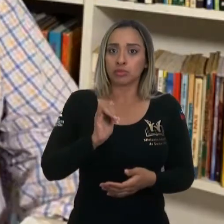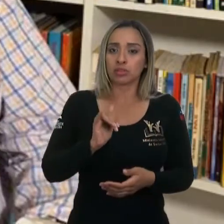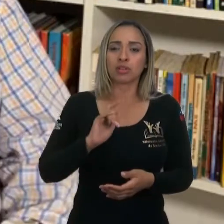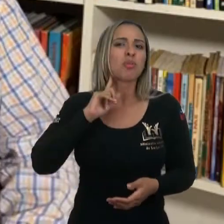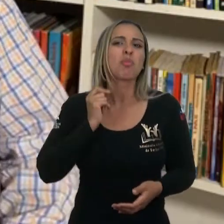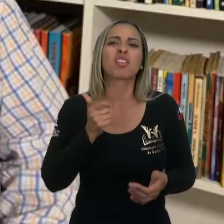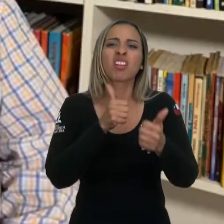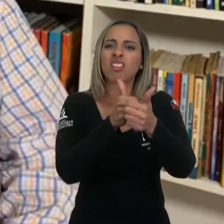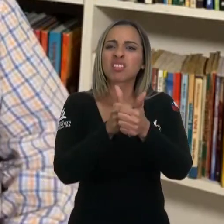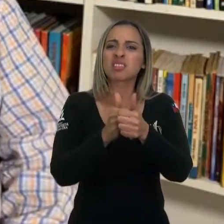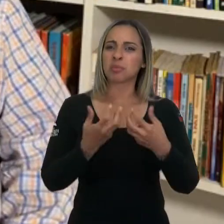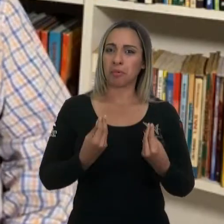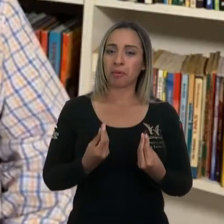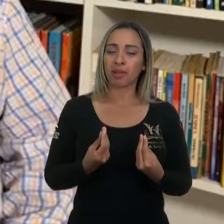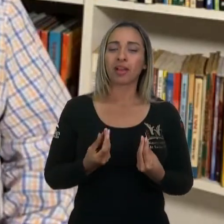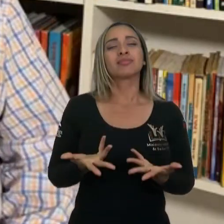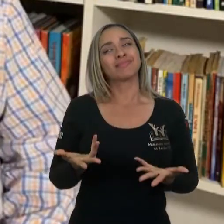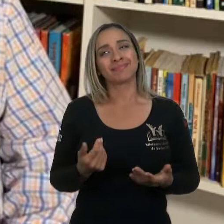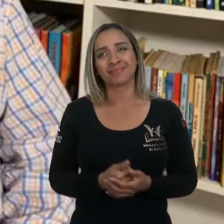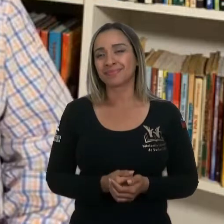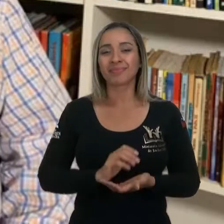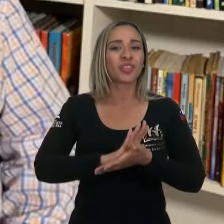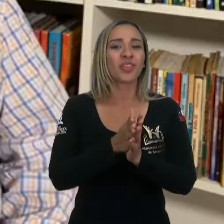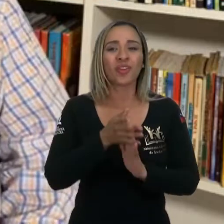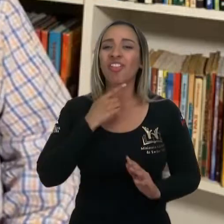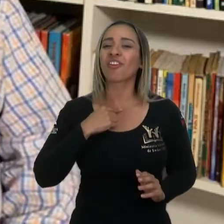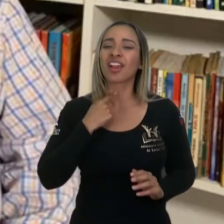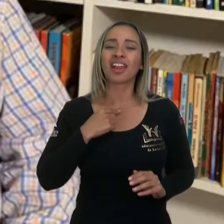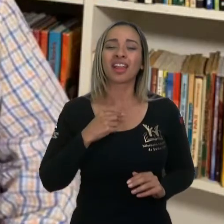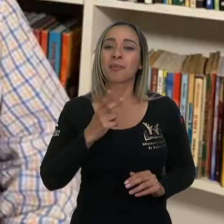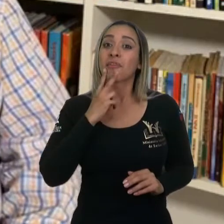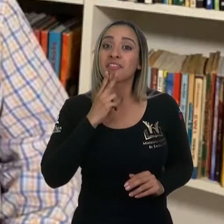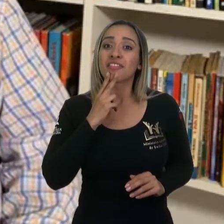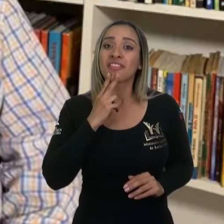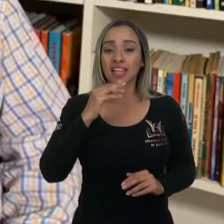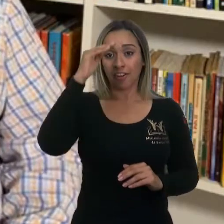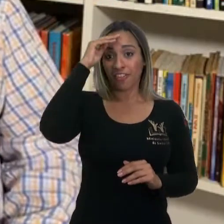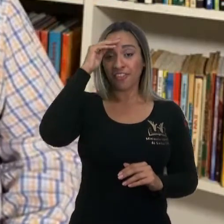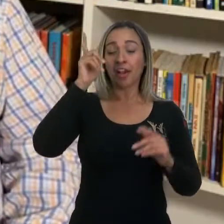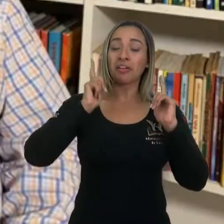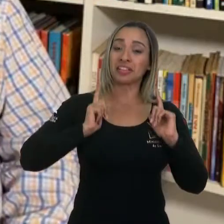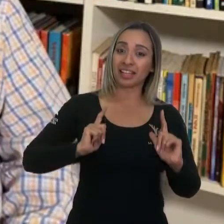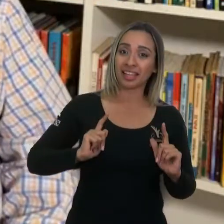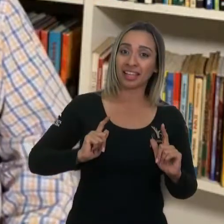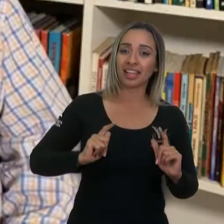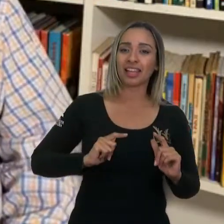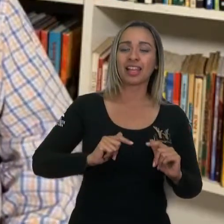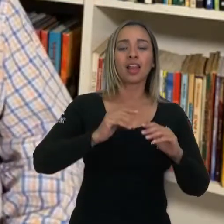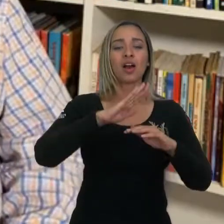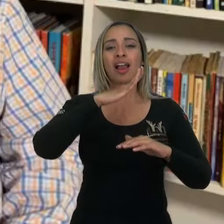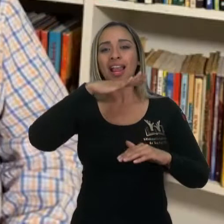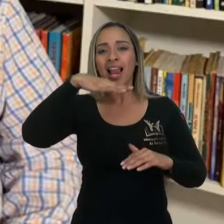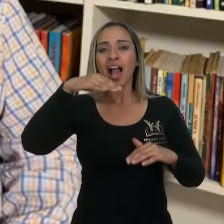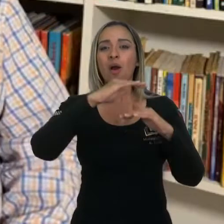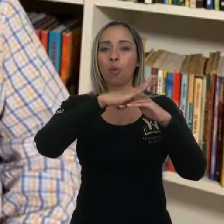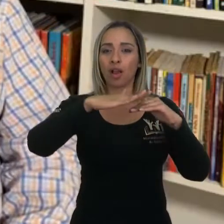¿Por qué se desesperaron? Ah, querido, todos queremos pastos verdes y aguas tranquilas. Pero para llegar a los pastos verdes y